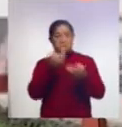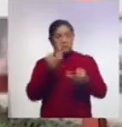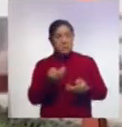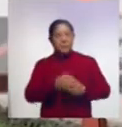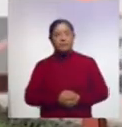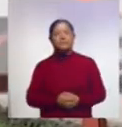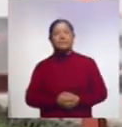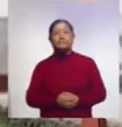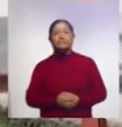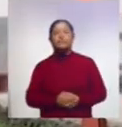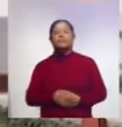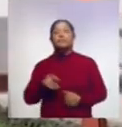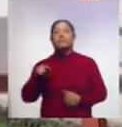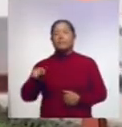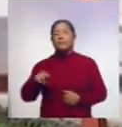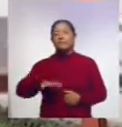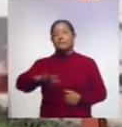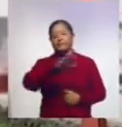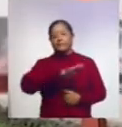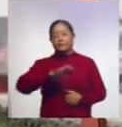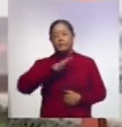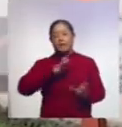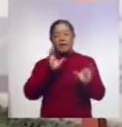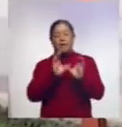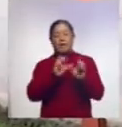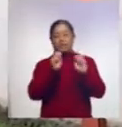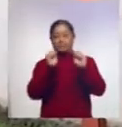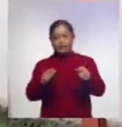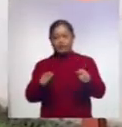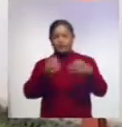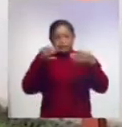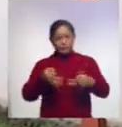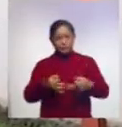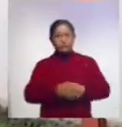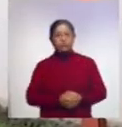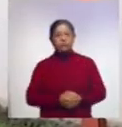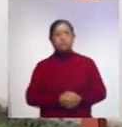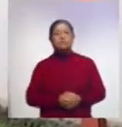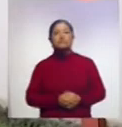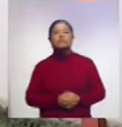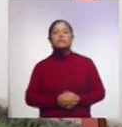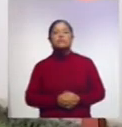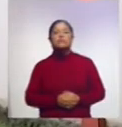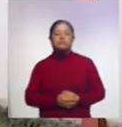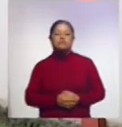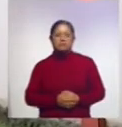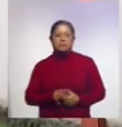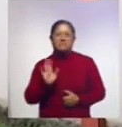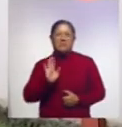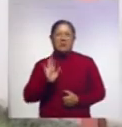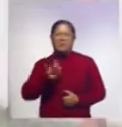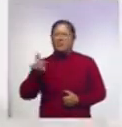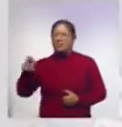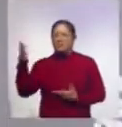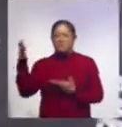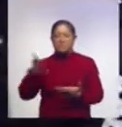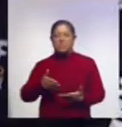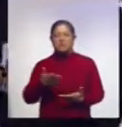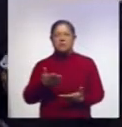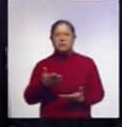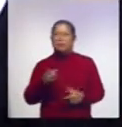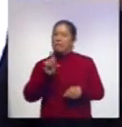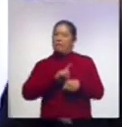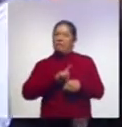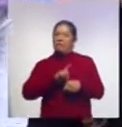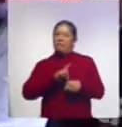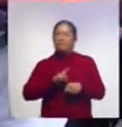entonces el plantel le otorga un documento oficial tal como si lo hubiera venido a tomar el curso presencial.